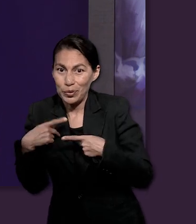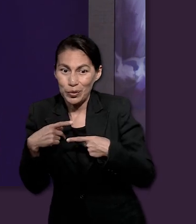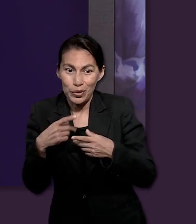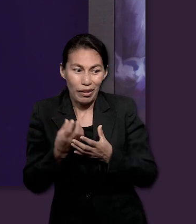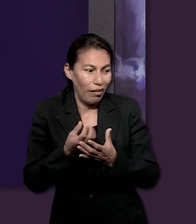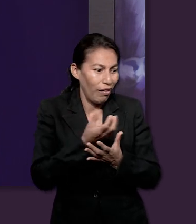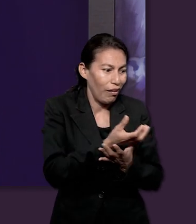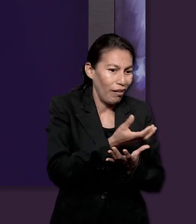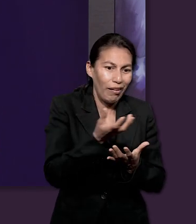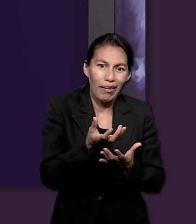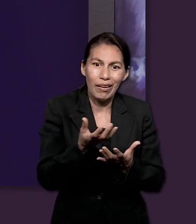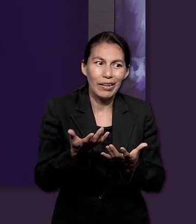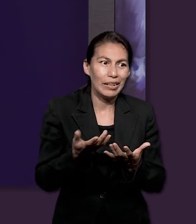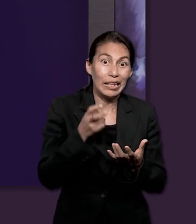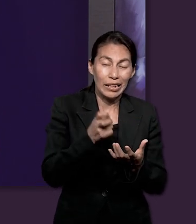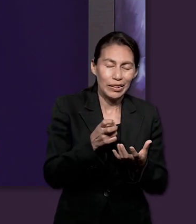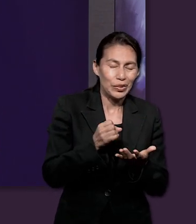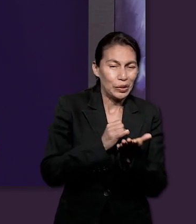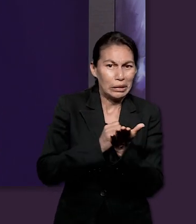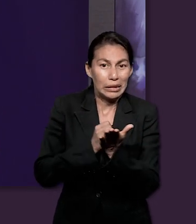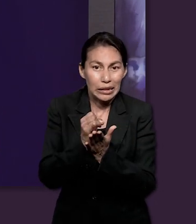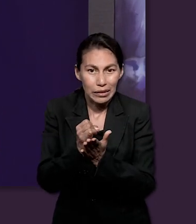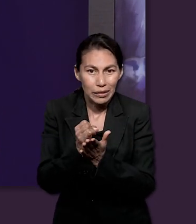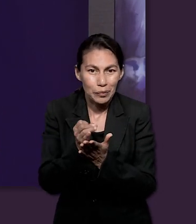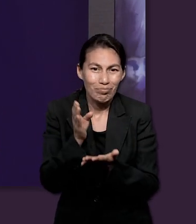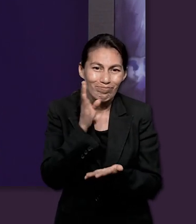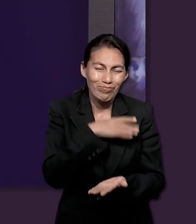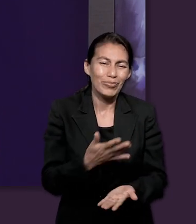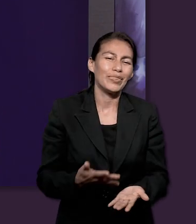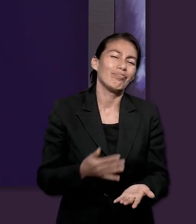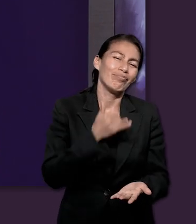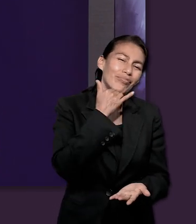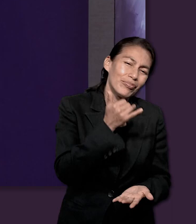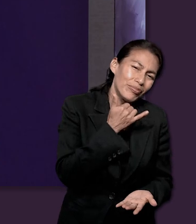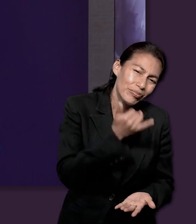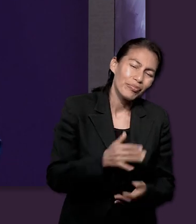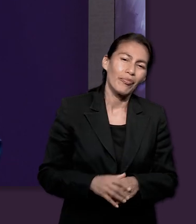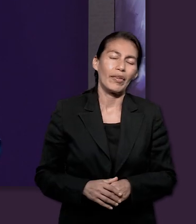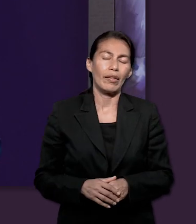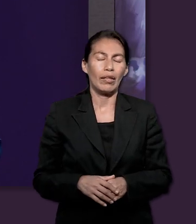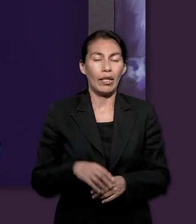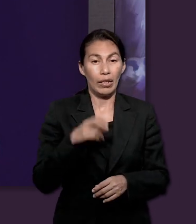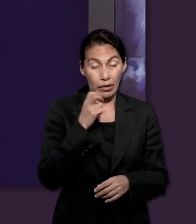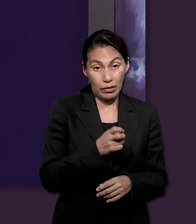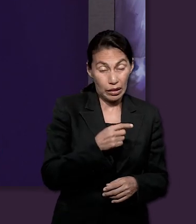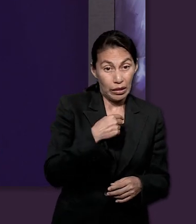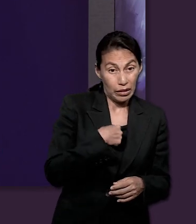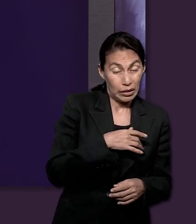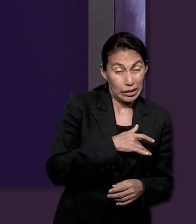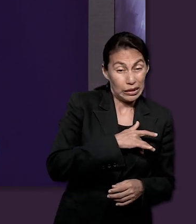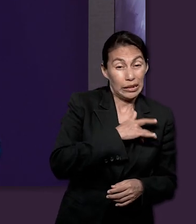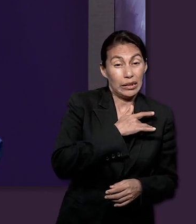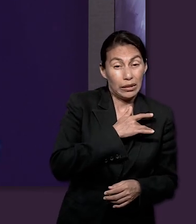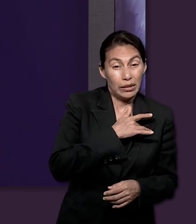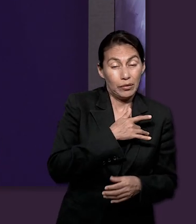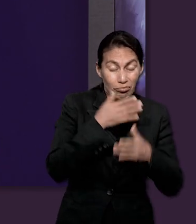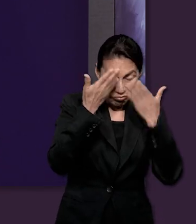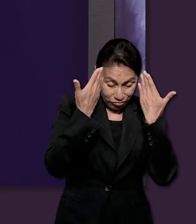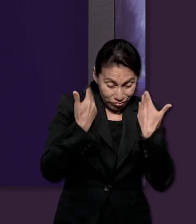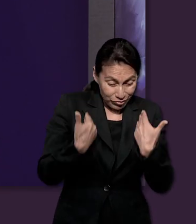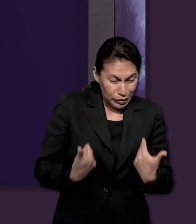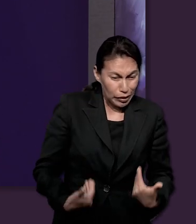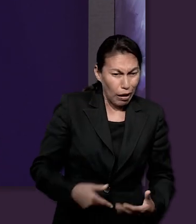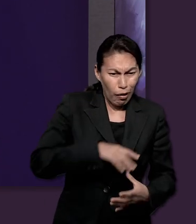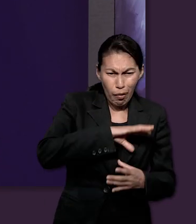¿no? Te lleva a tomar una decisión incorrecta, ¿no? Entonces aquí nuestros sentidos, nuestro ser